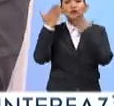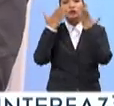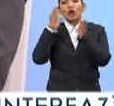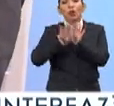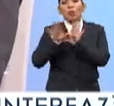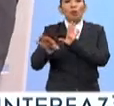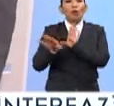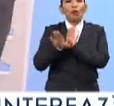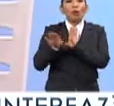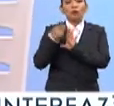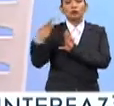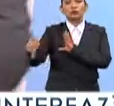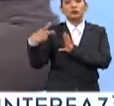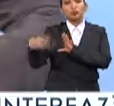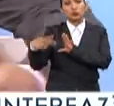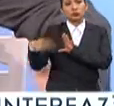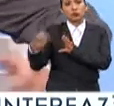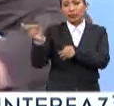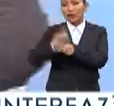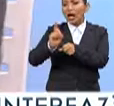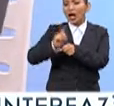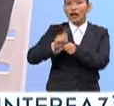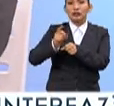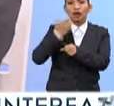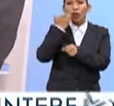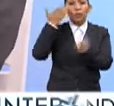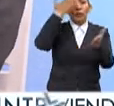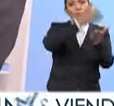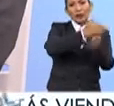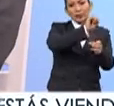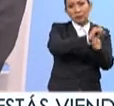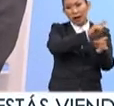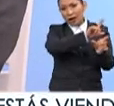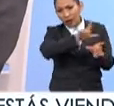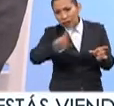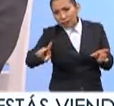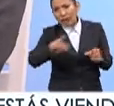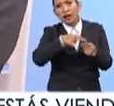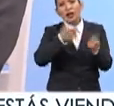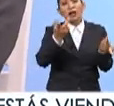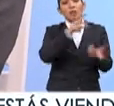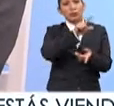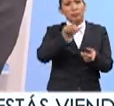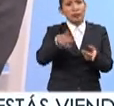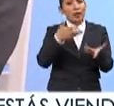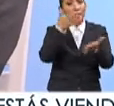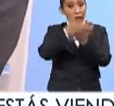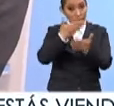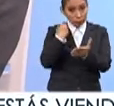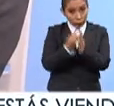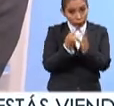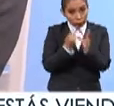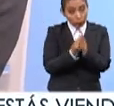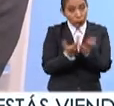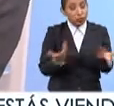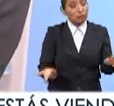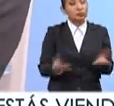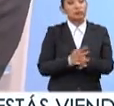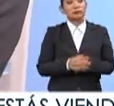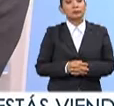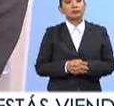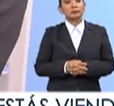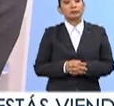cómo fueron cómo era tu día a día de la semana iban de lunes a viernes a estos cursos